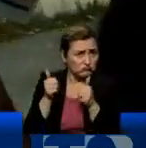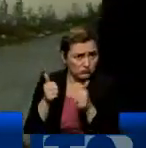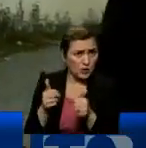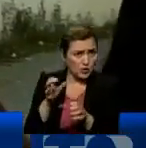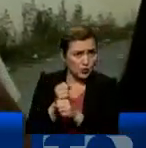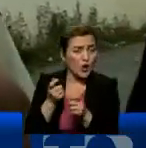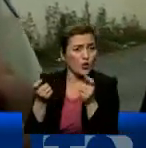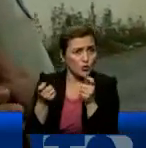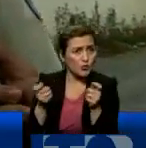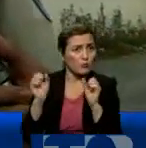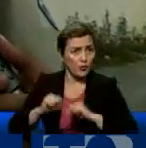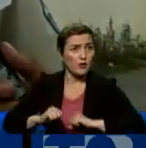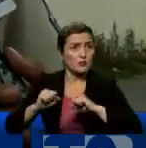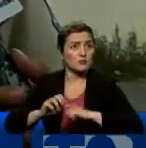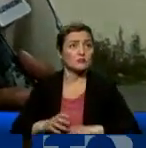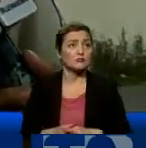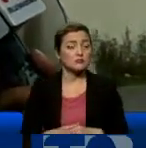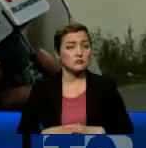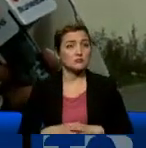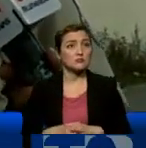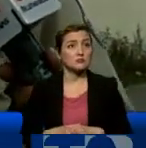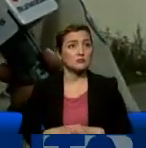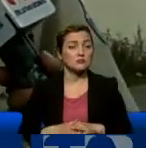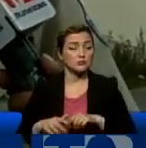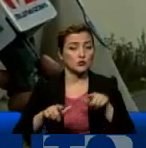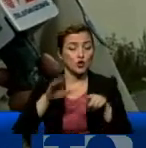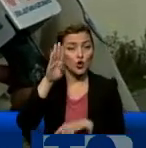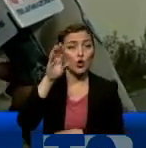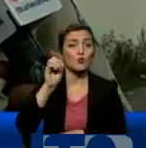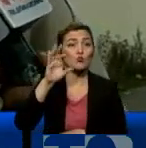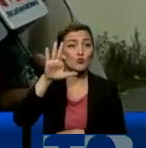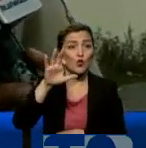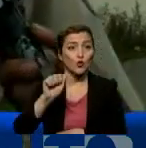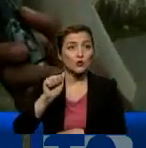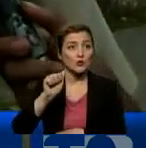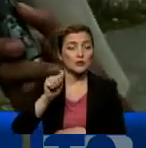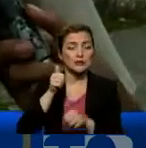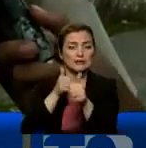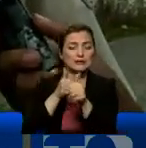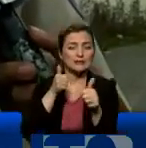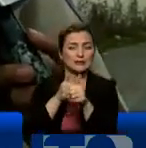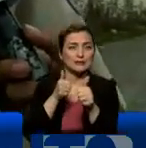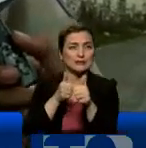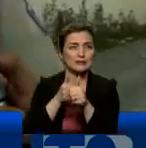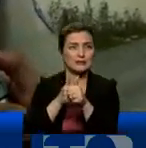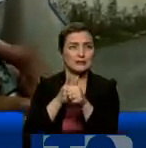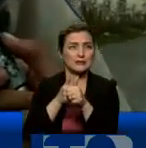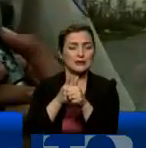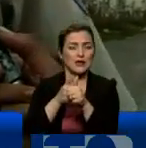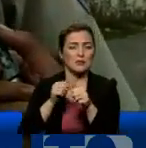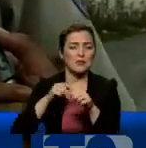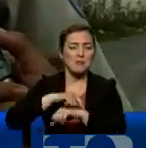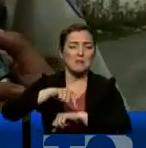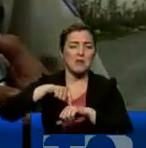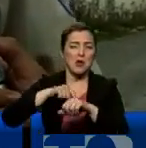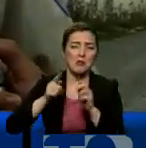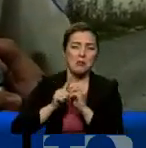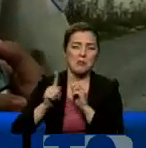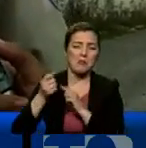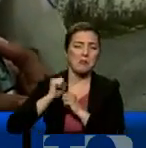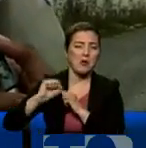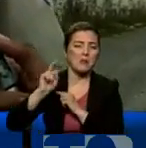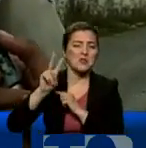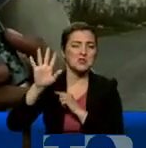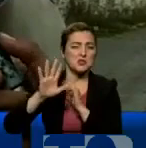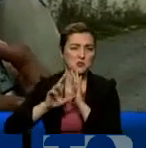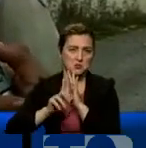de inseguridad? O sea, la verdad, aquí en el sector de La Bota, el UPC más cercano está a unos 25 minutos. Este sector se encuentra un